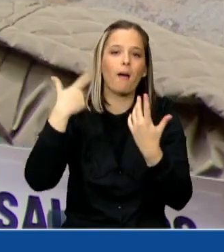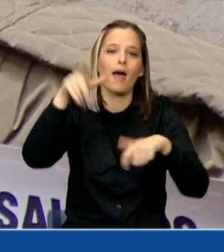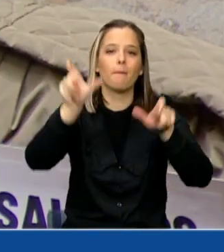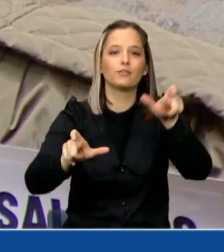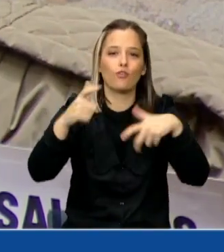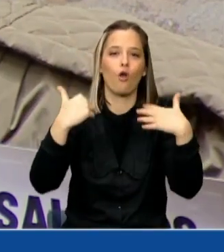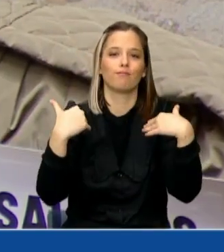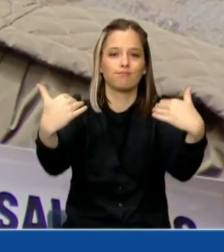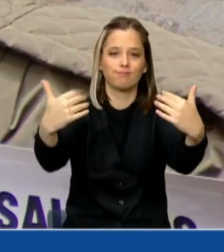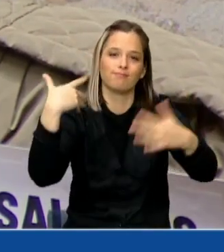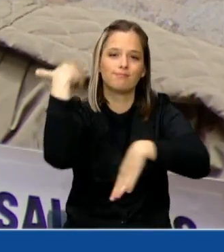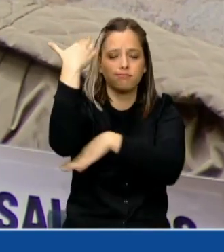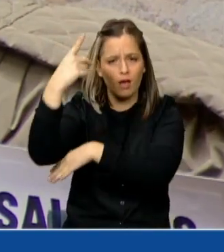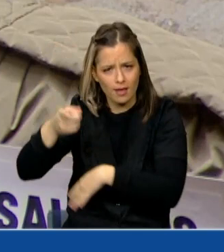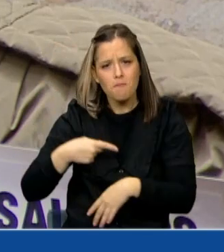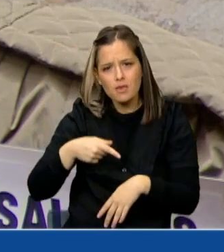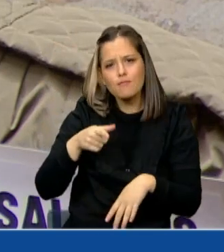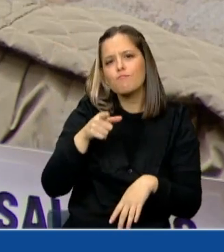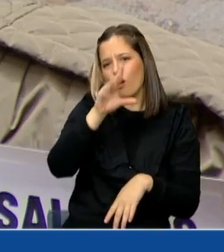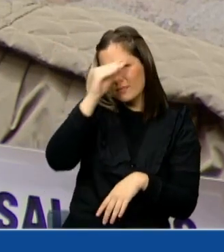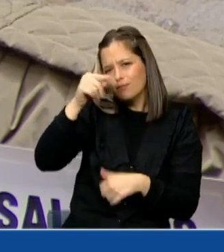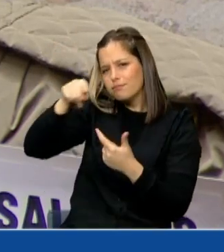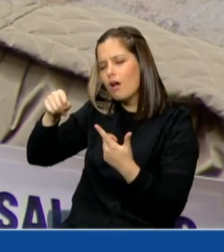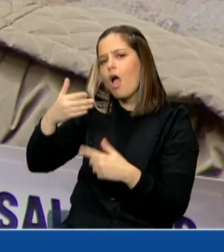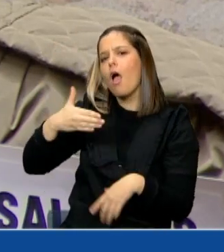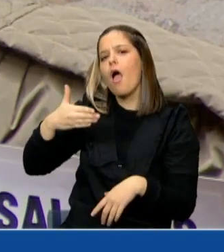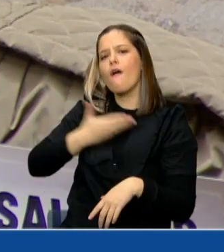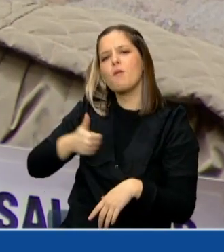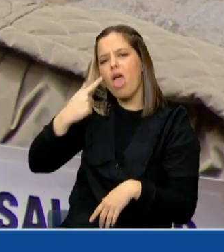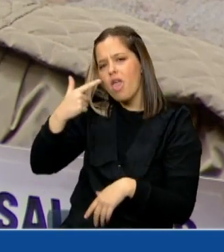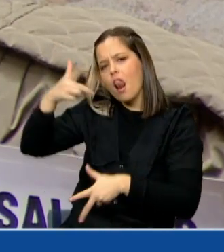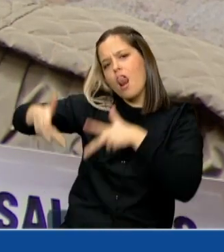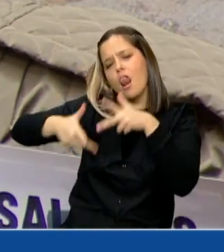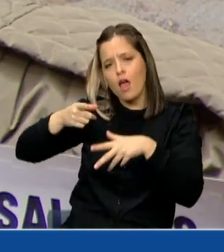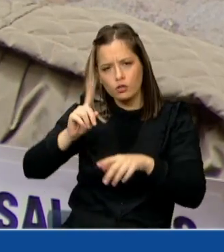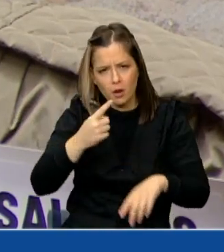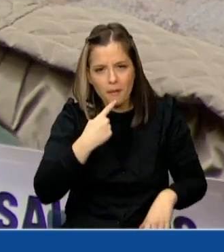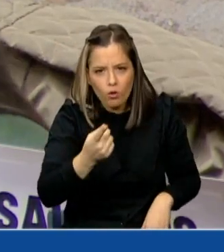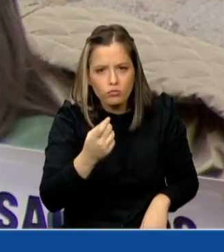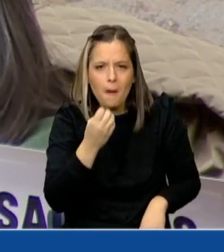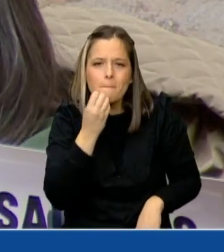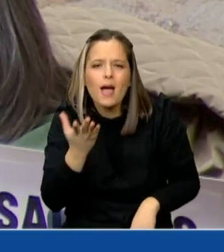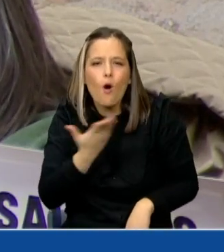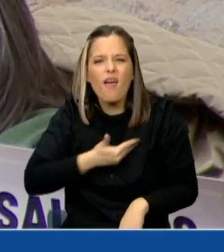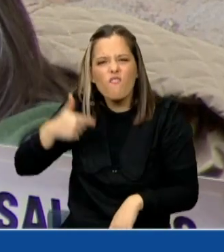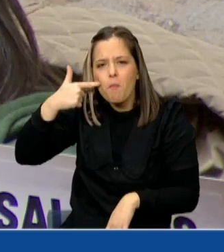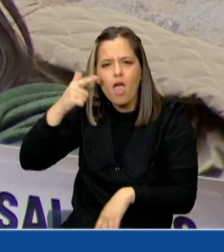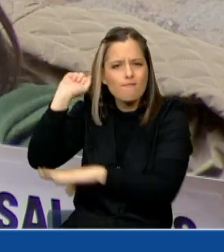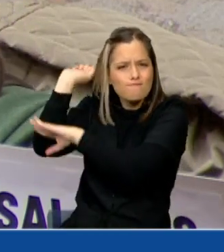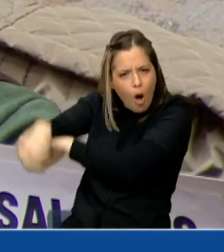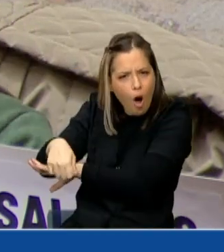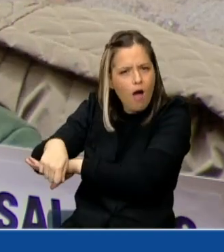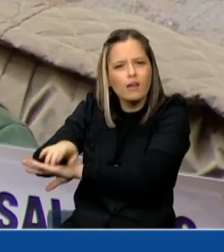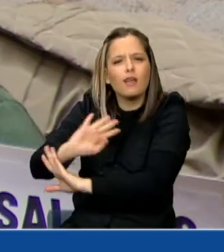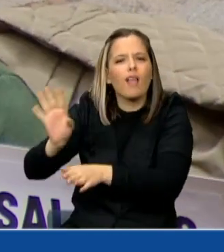tribuna, que cuestionan al FMI. ¿No les parece que sería hora de desconocer esa deuda? de romper con el fondo,